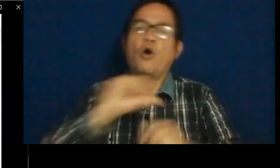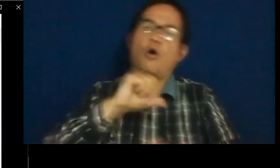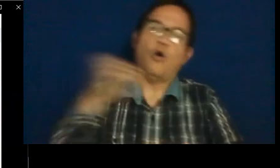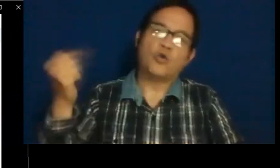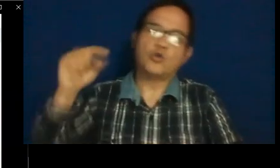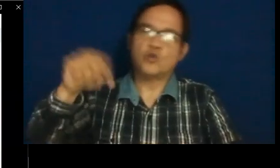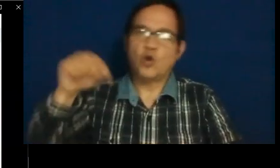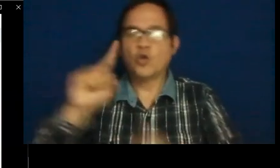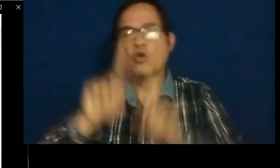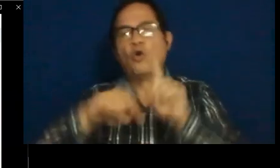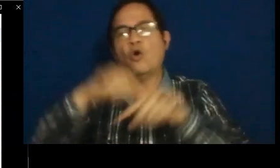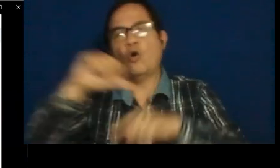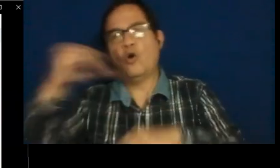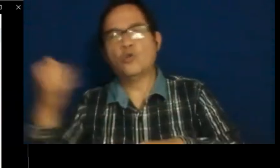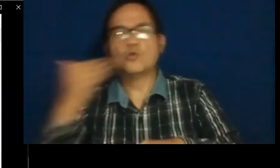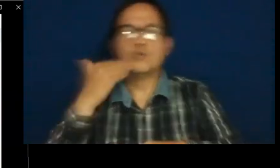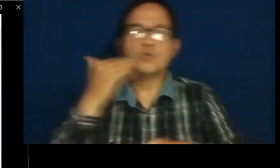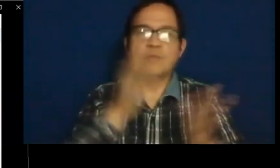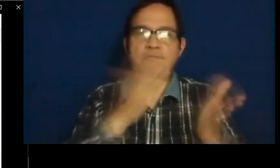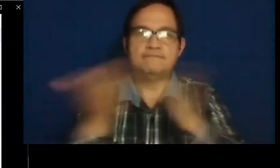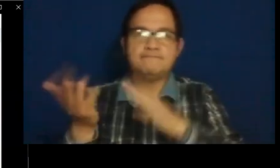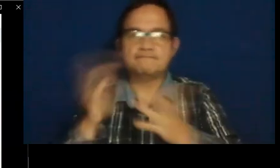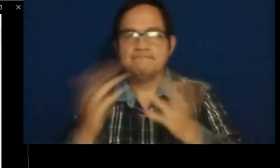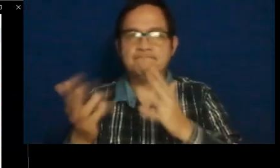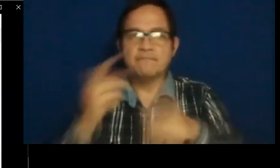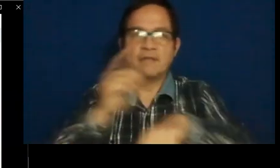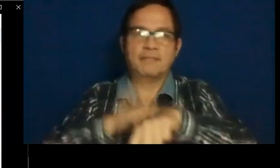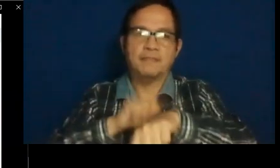les tocará en la sesión número 3, de acuerdo a su número de cédula.